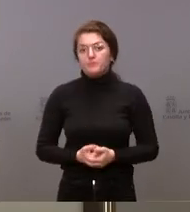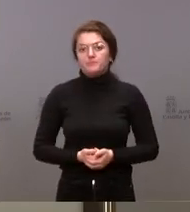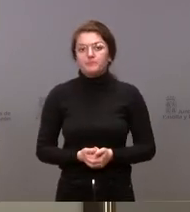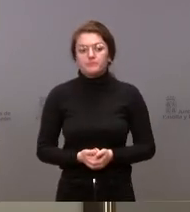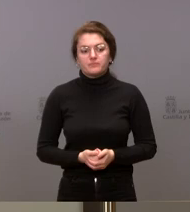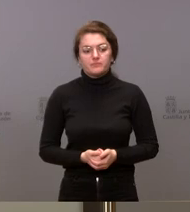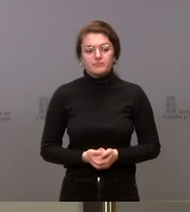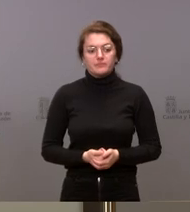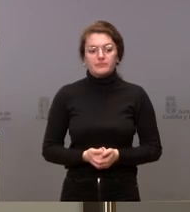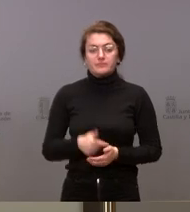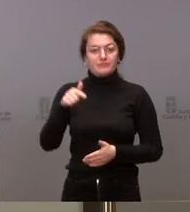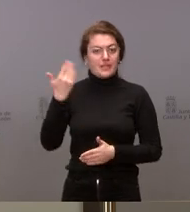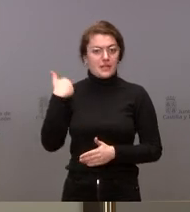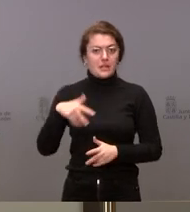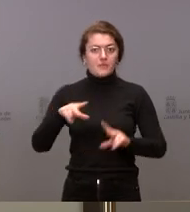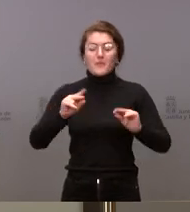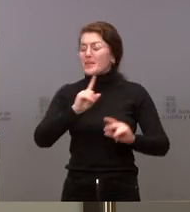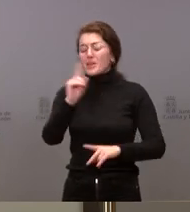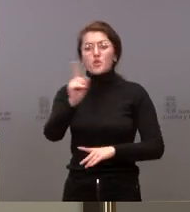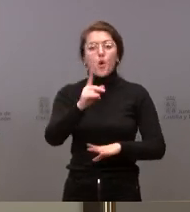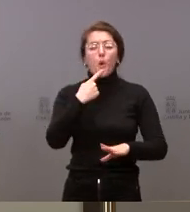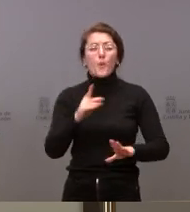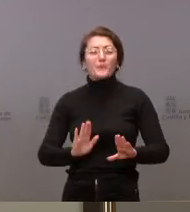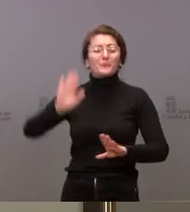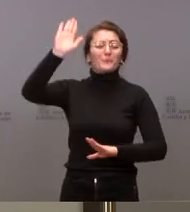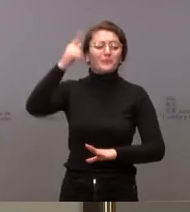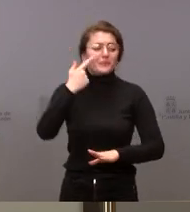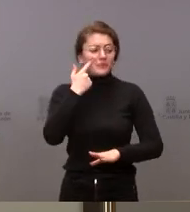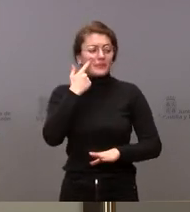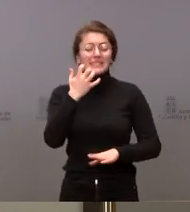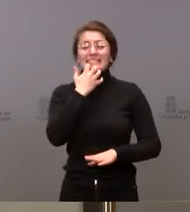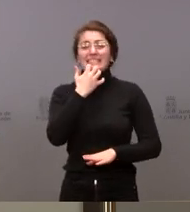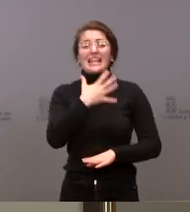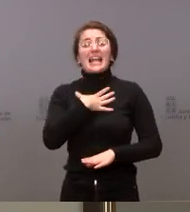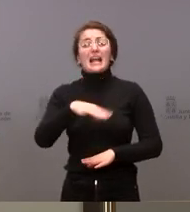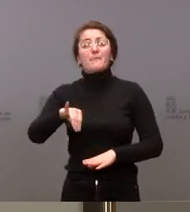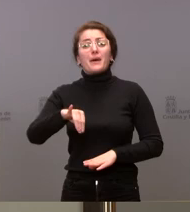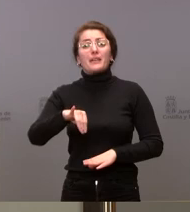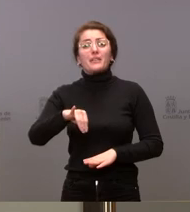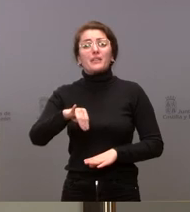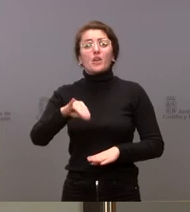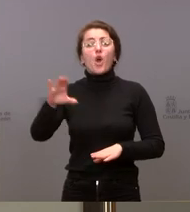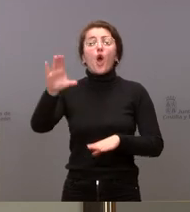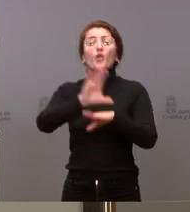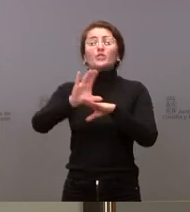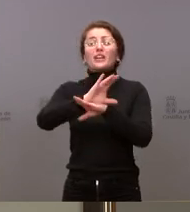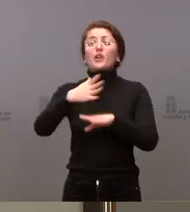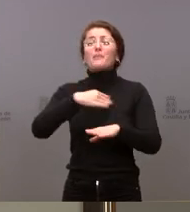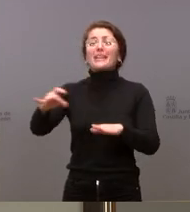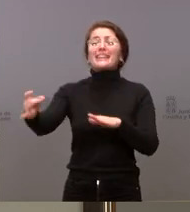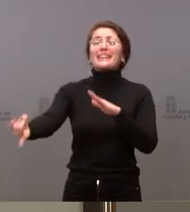de acuerdo a una cosa sería posible que el consejero nos hiciese llegar los contratos de